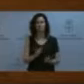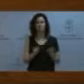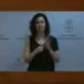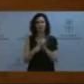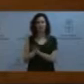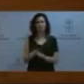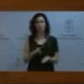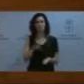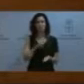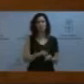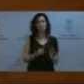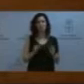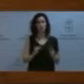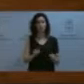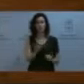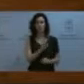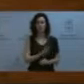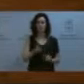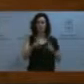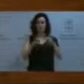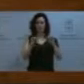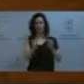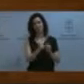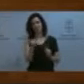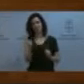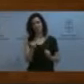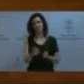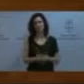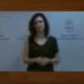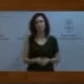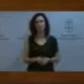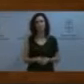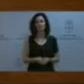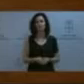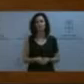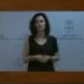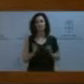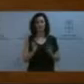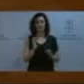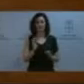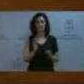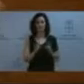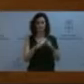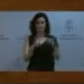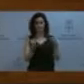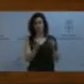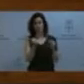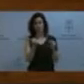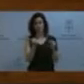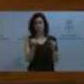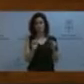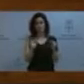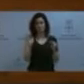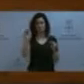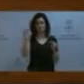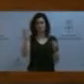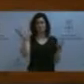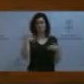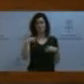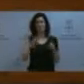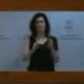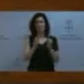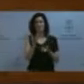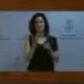mismo sufre esta parte del oriente, el interior, que no cuenta con ninguna ambulancia de